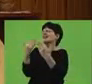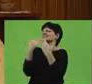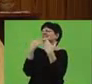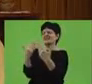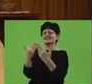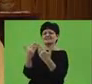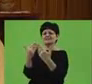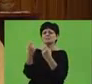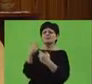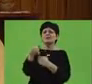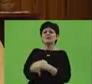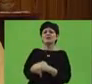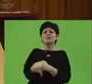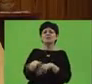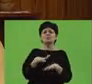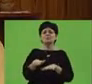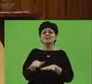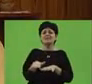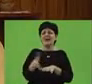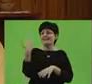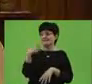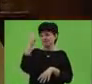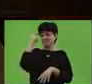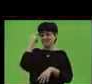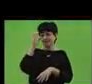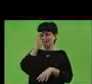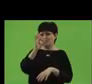Porque esto jamás pensé que me iba a pasar.